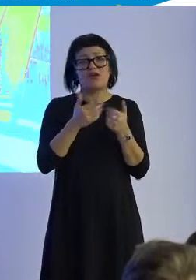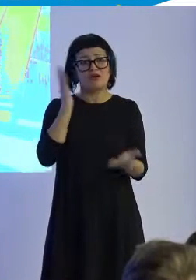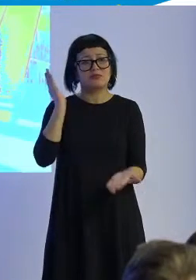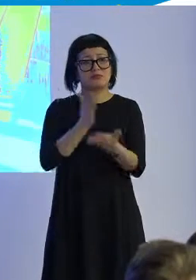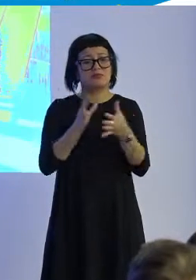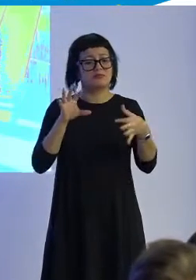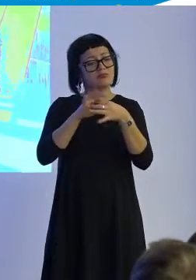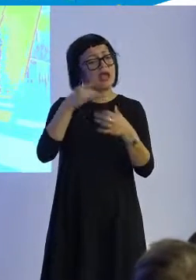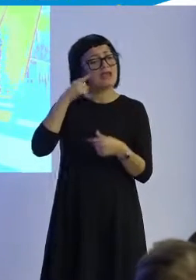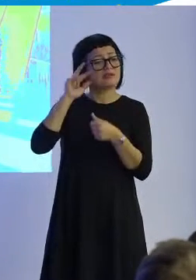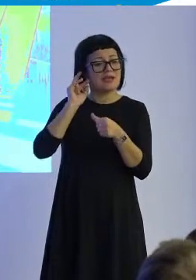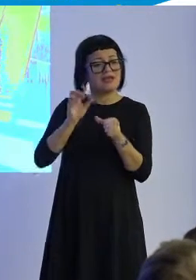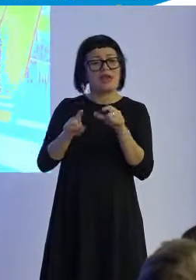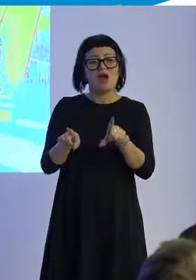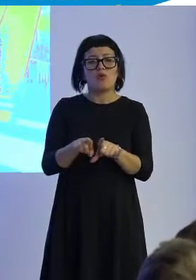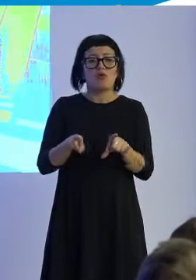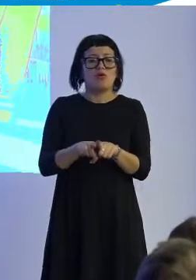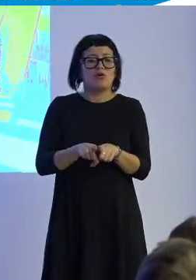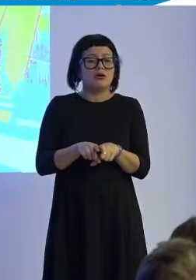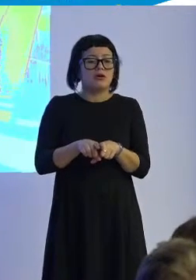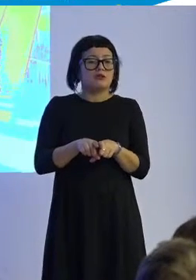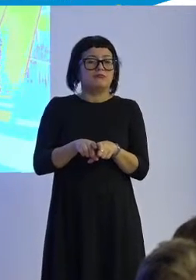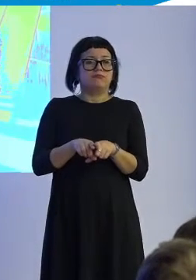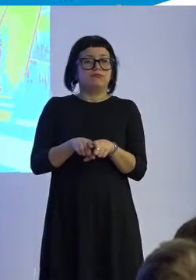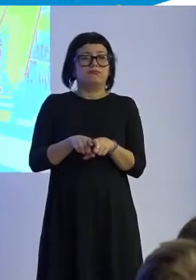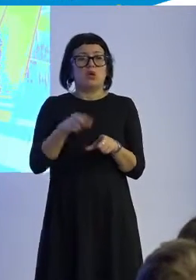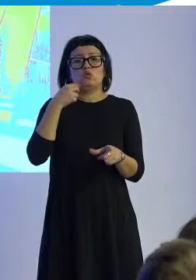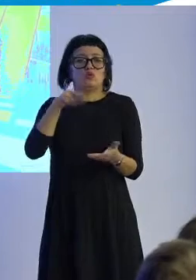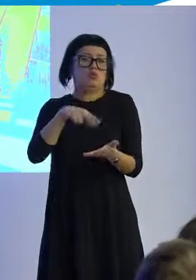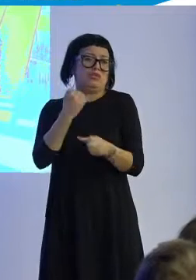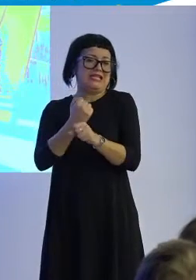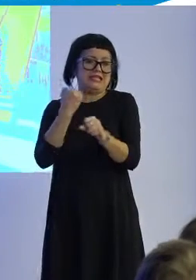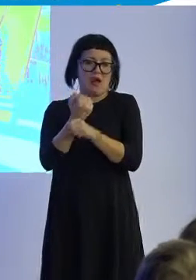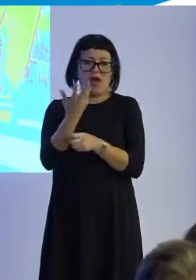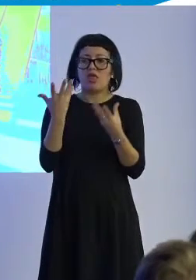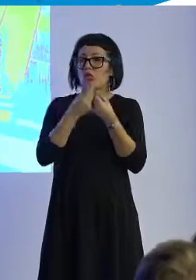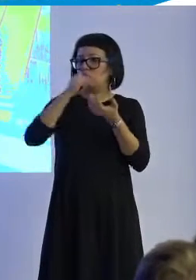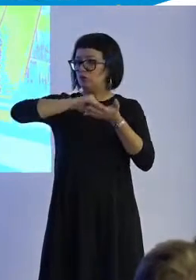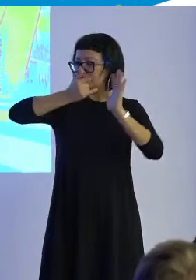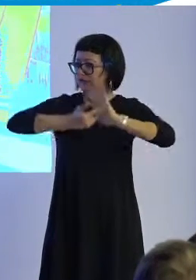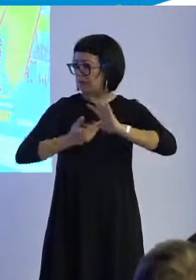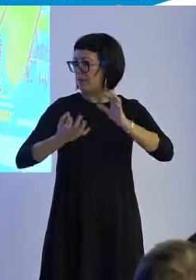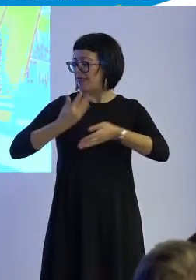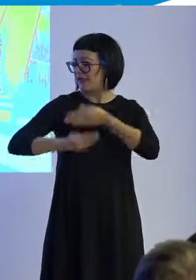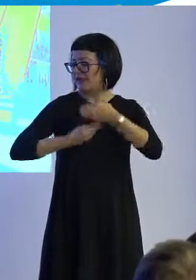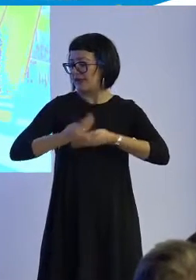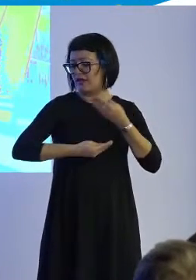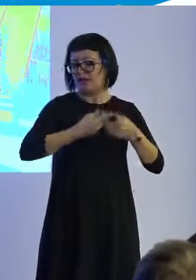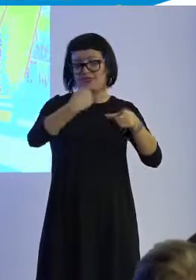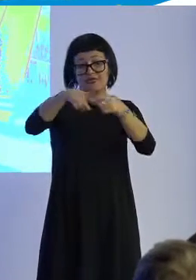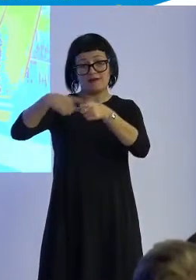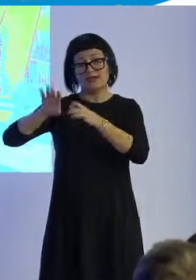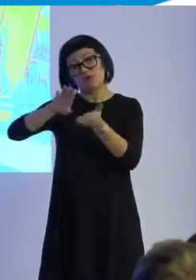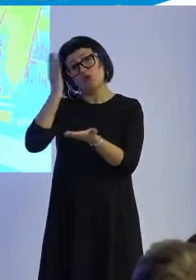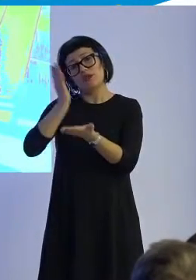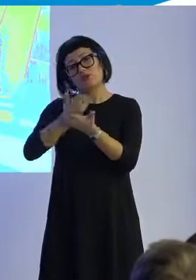parte de experiencia, que es como estás trabajando en un sistema y tienes que hacer distintas acciones, pero luego